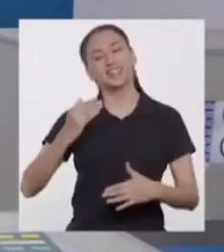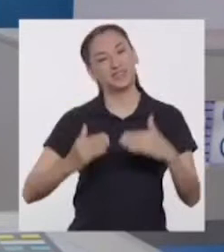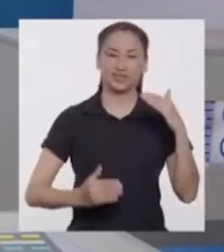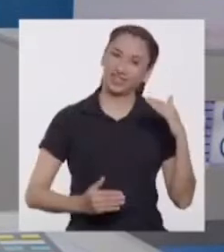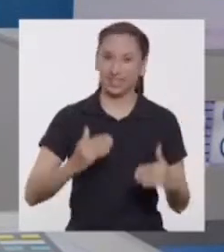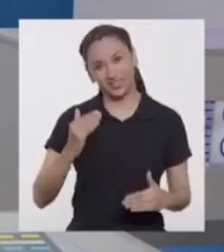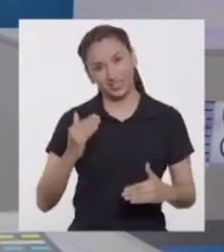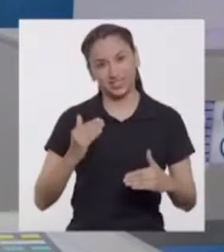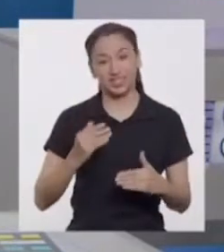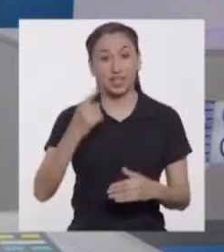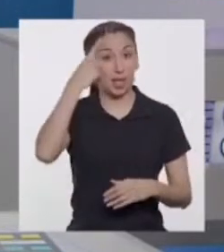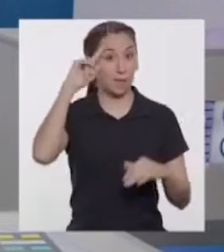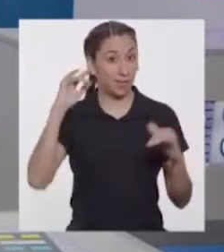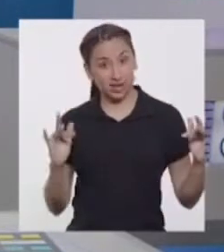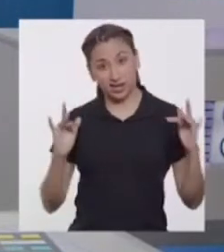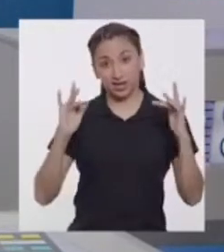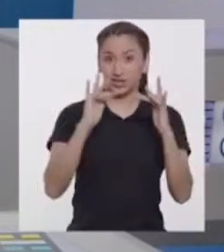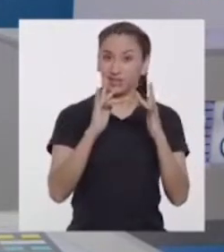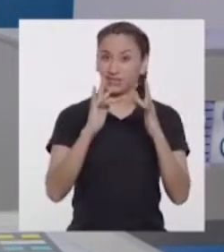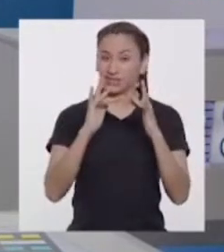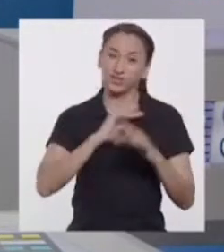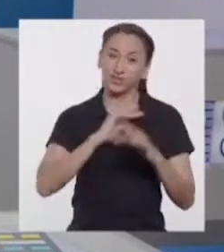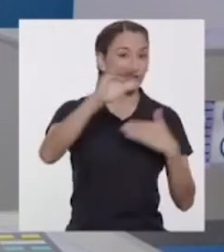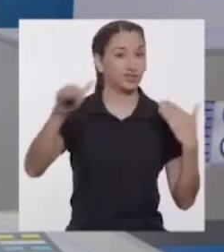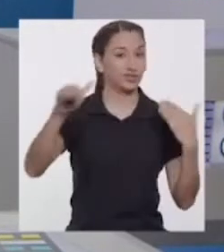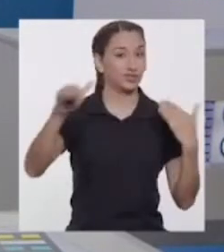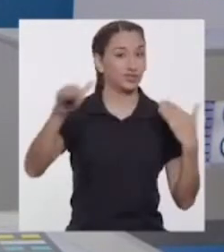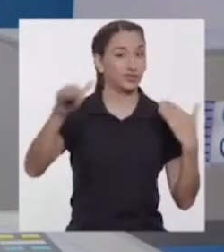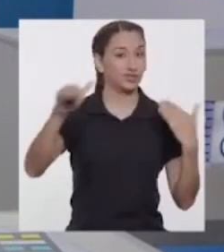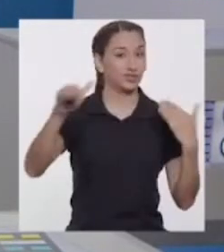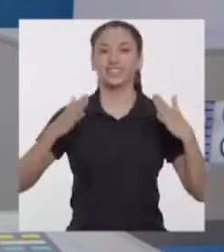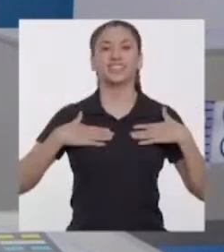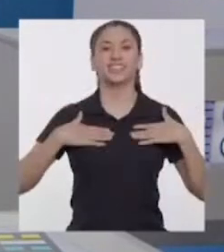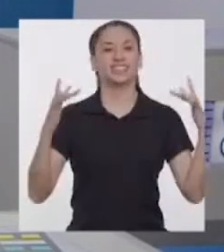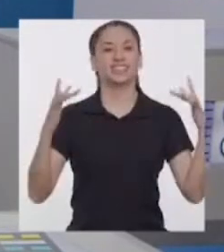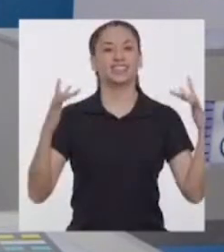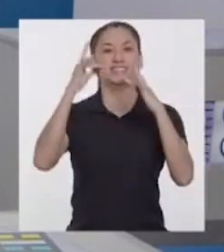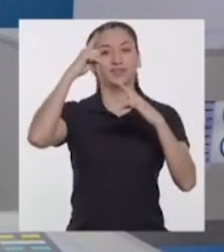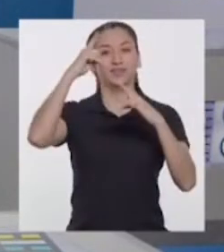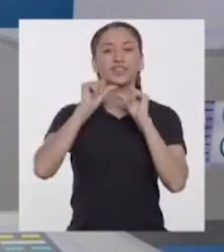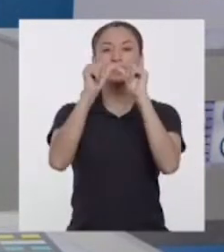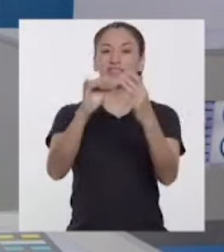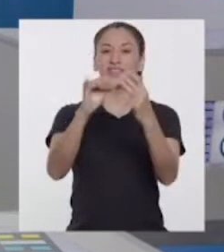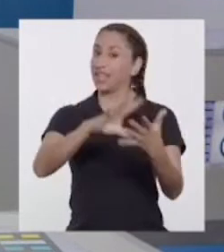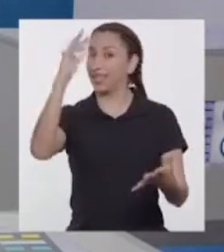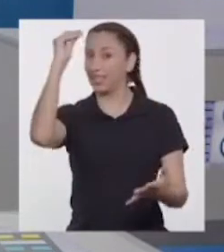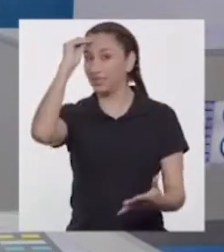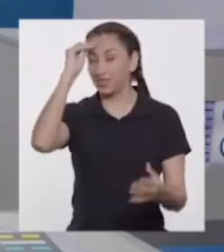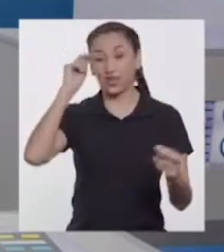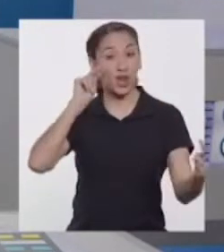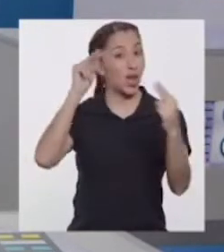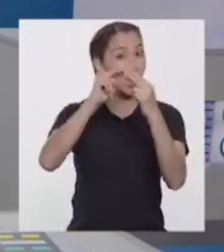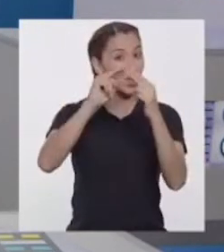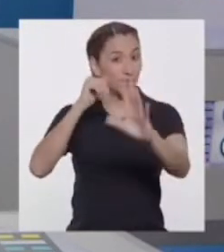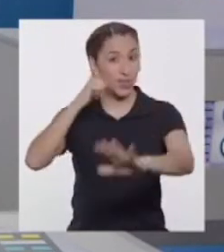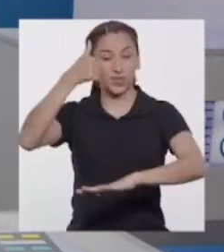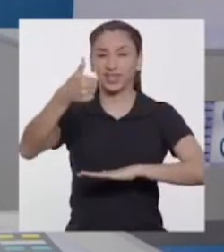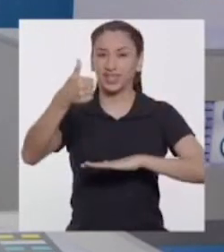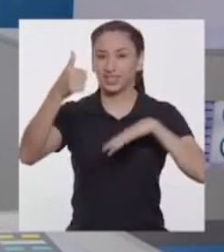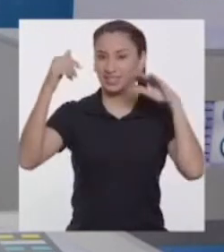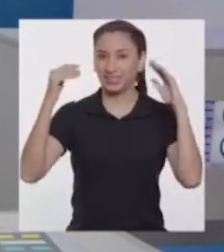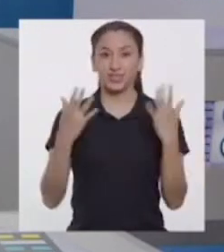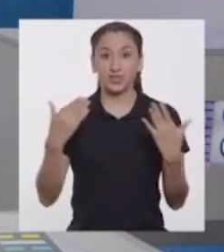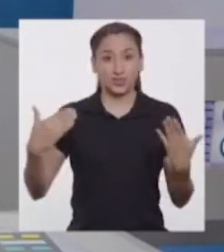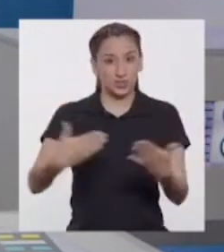con Macabot para conectarlas a todas y todos a mi red para seguir aprendiendo. Nos vemos